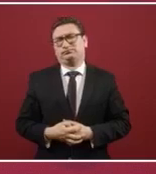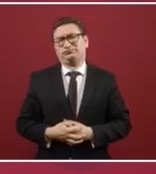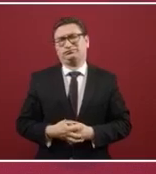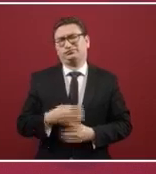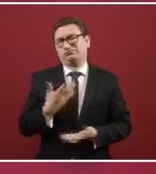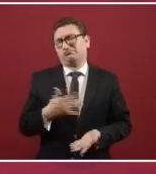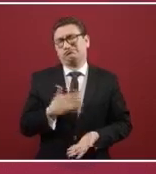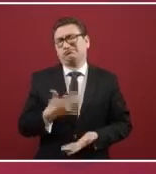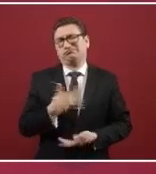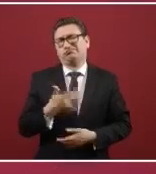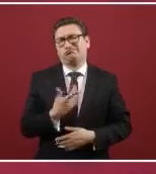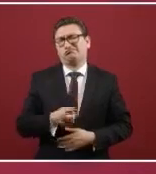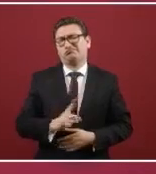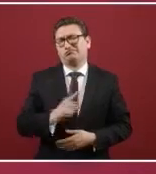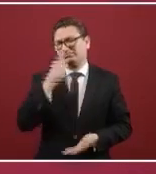pinta.